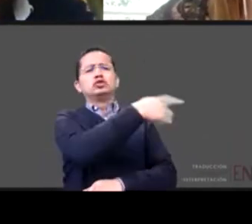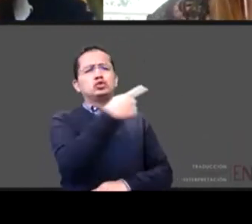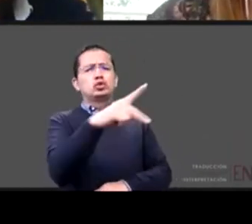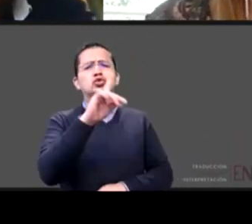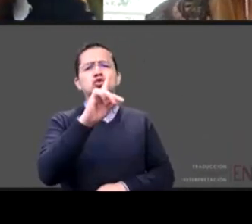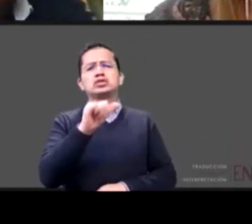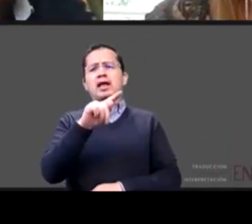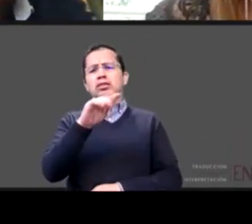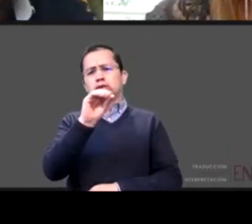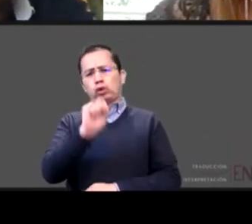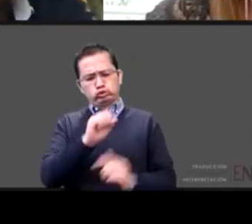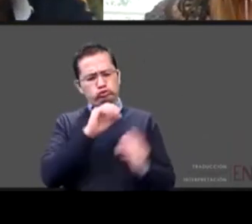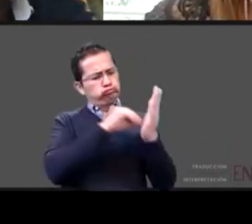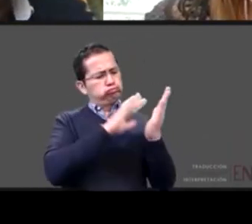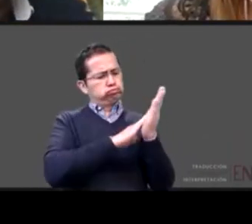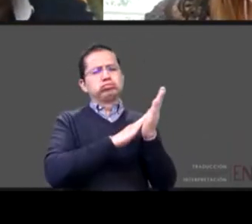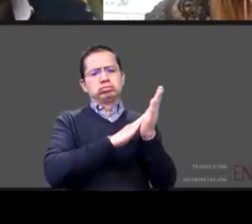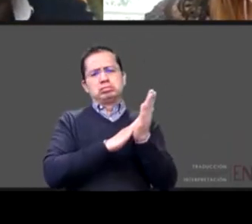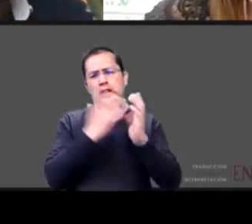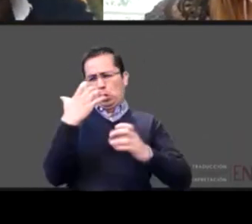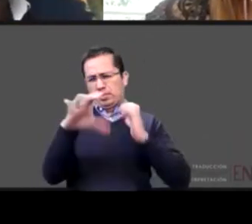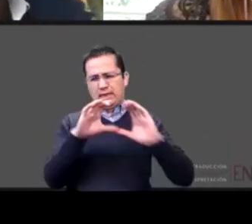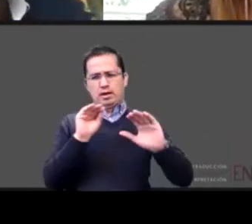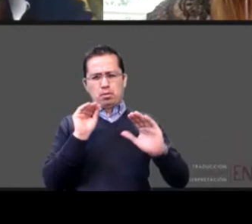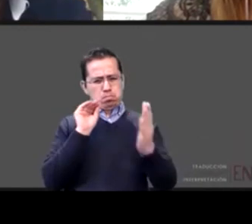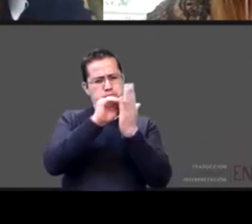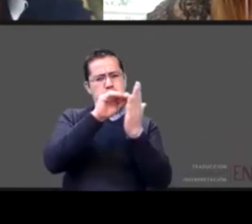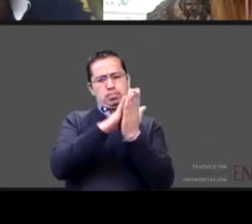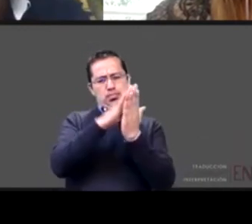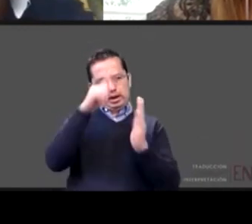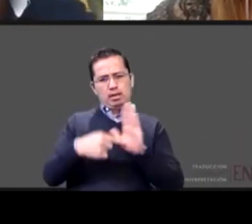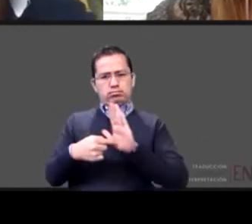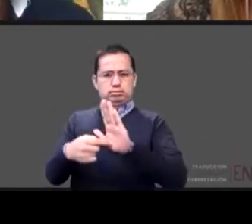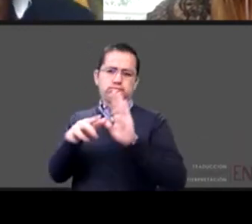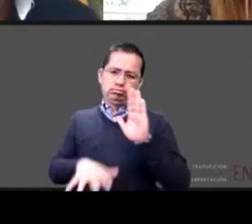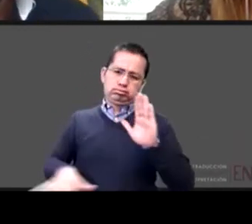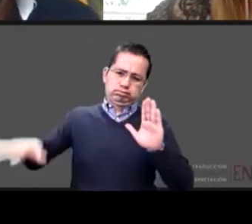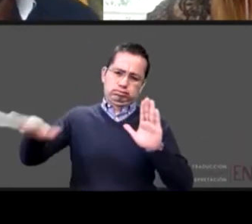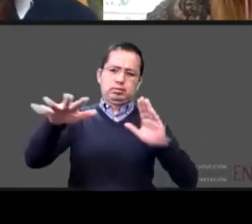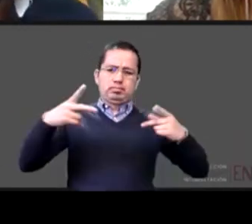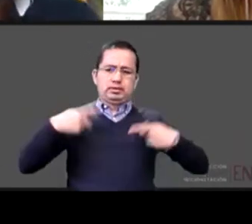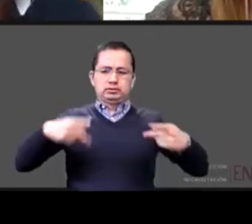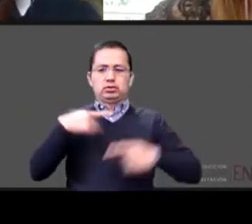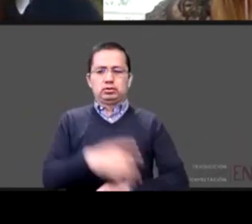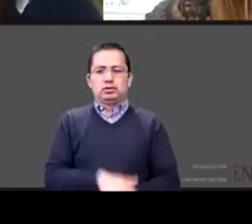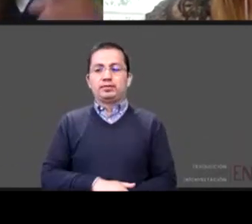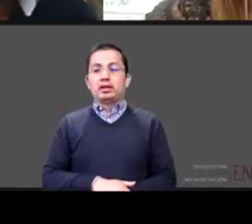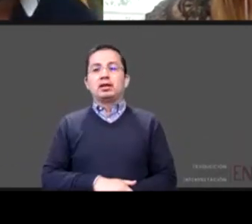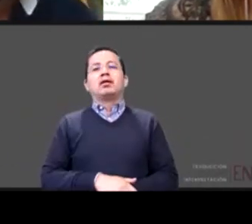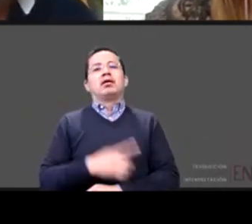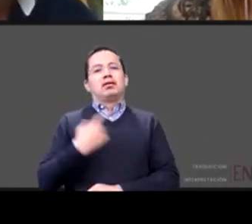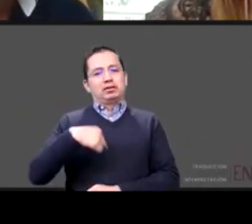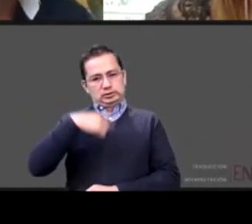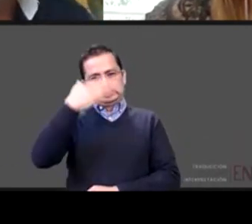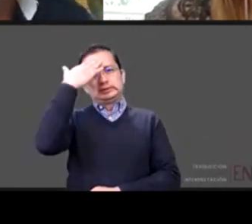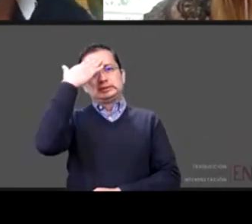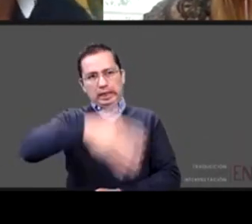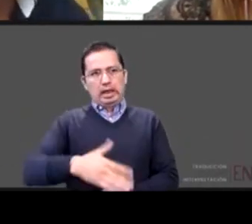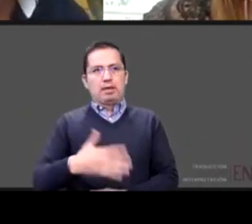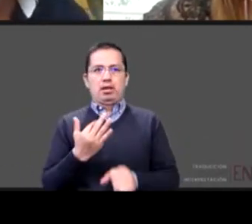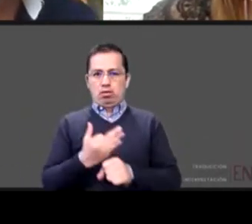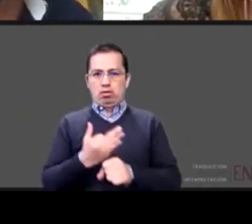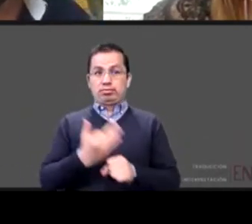pueden localizar, la gente está ansiosa de esto y sabemos que precisamente la pandemia generó situaciones que no teníamos